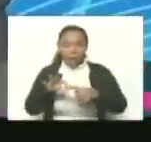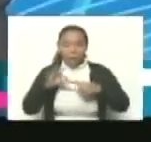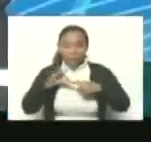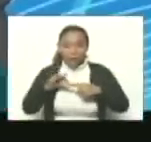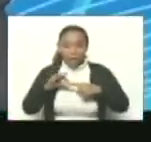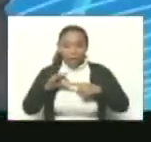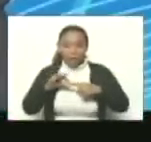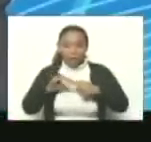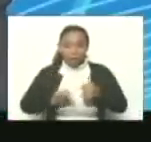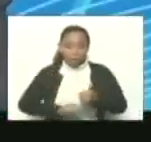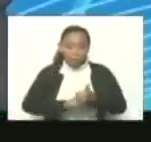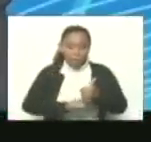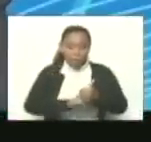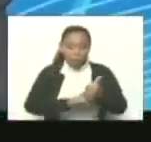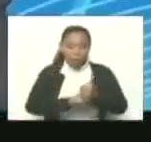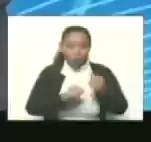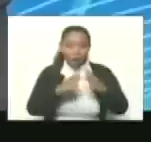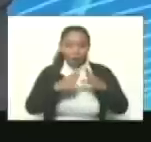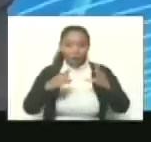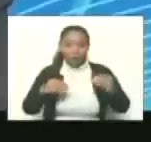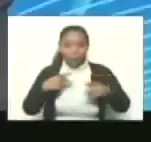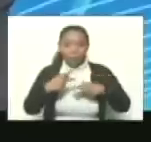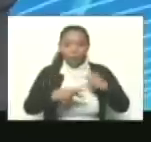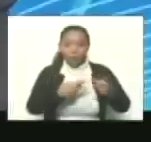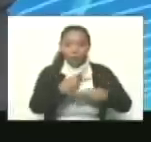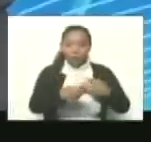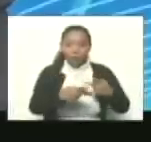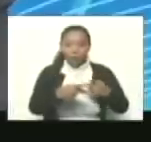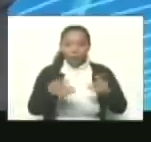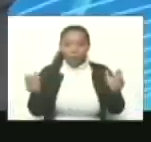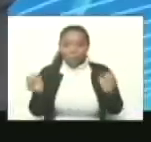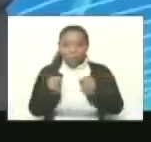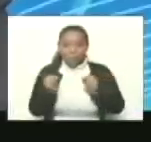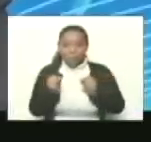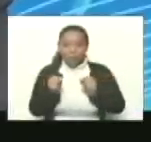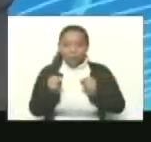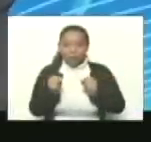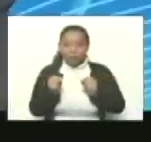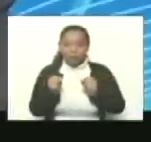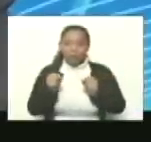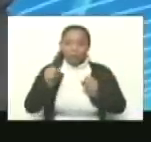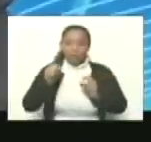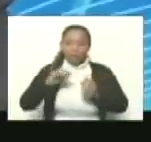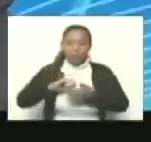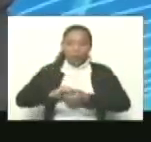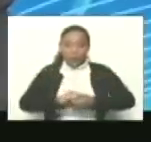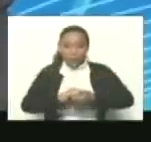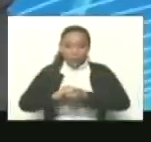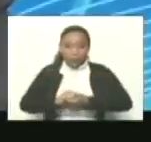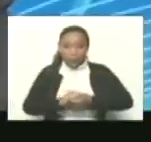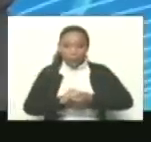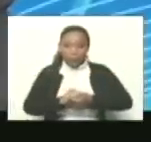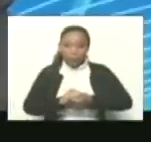un plan especial de respaldo a todos los productores de los Andes venezolanos, Mérida, Trujillo,